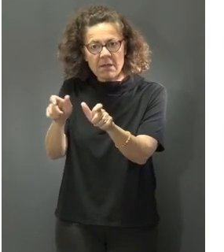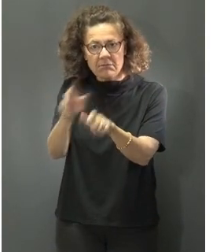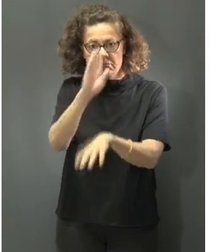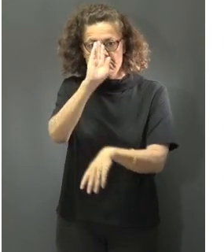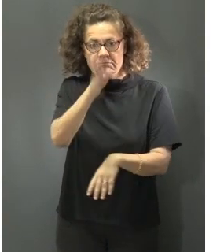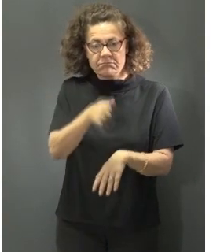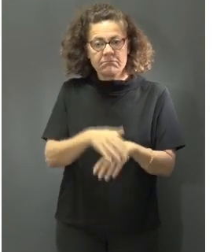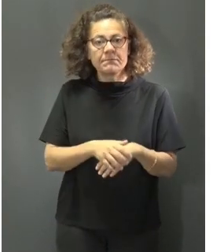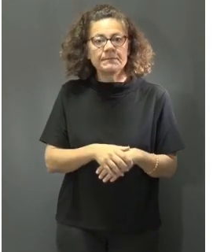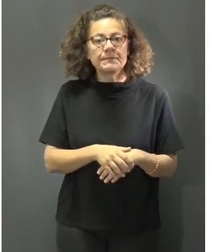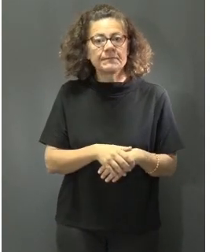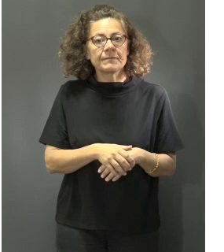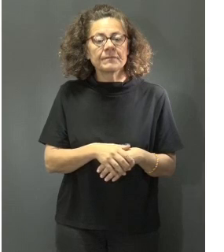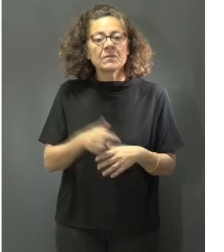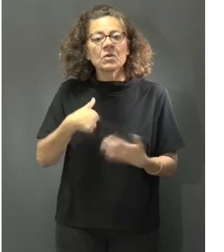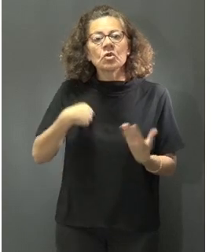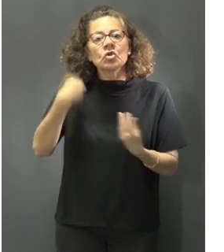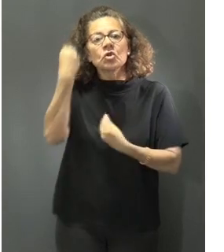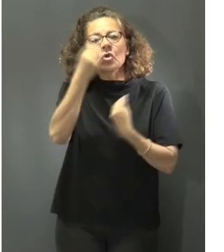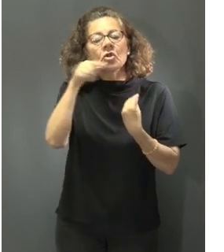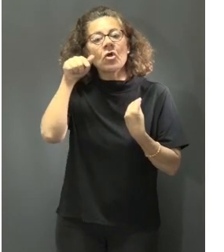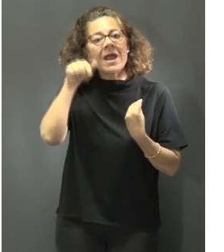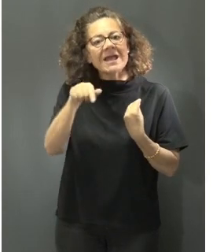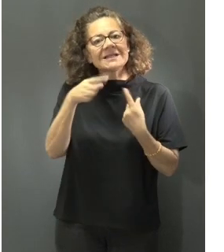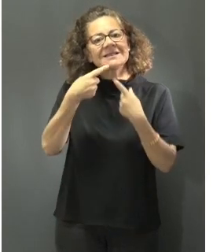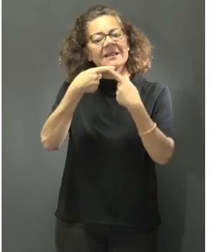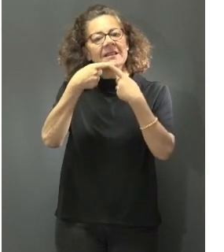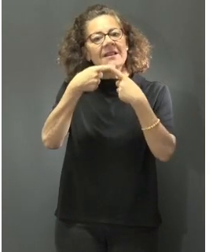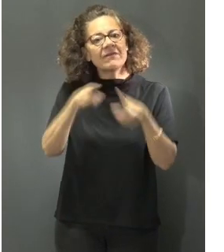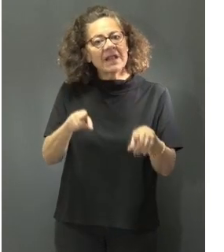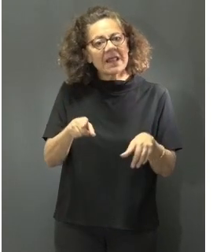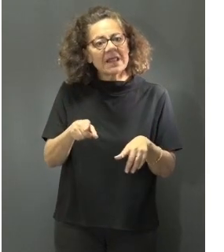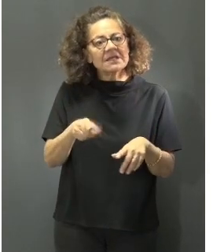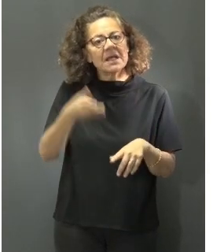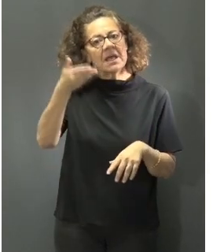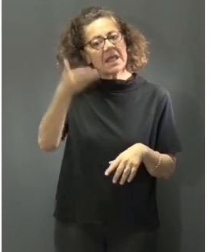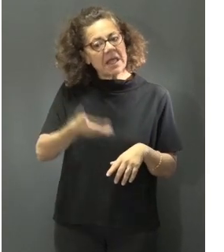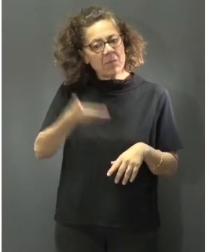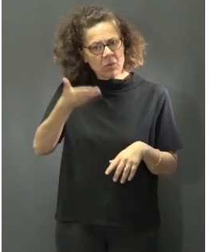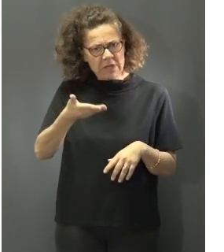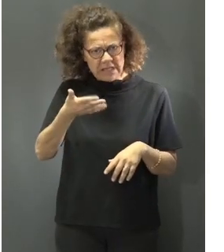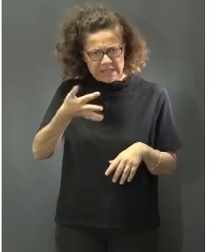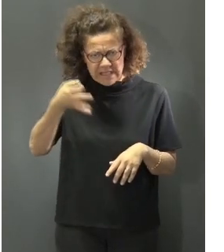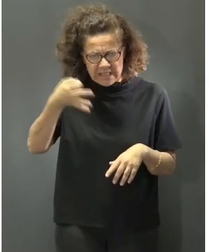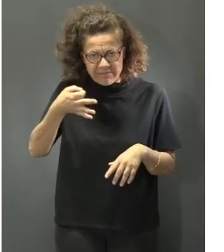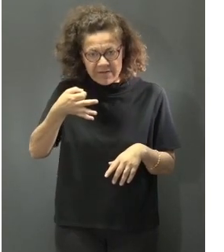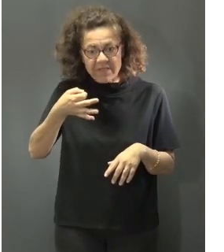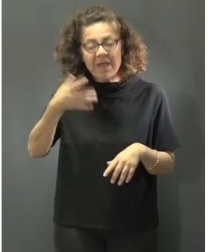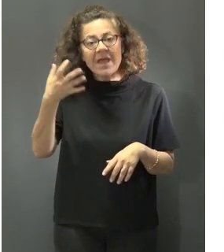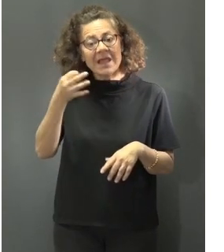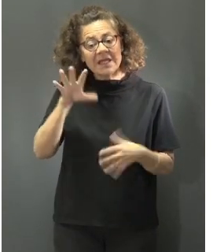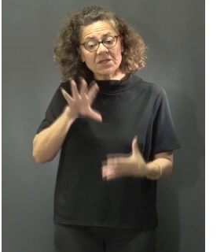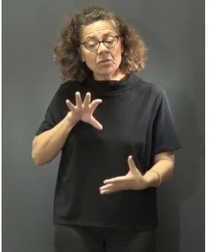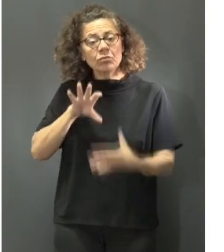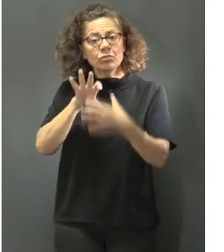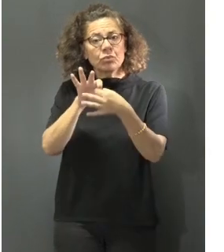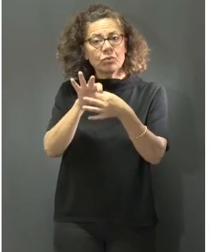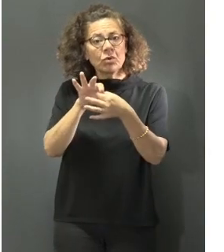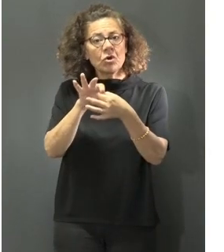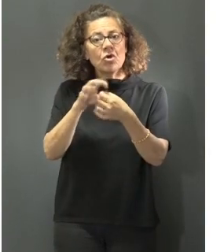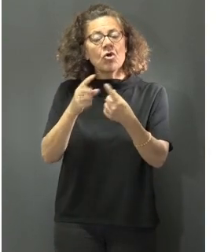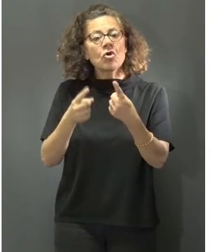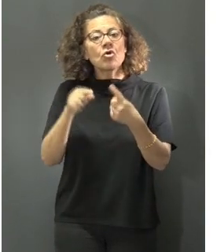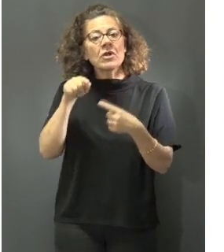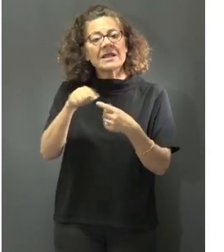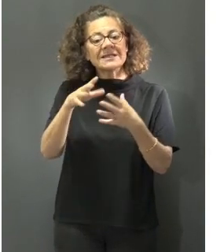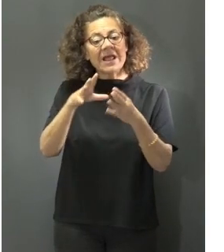se lo has dirigido, ¿no? Yo creo que esas son diferencias sustanciales de verdad y que tienen que ver con